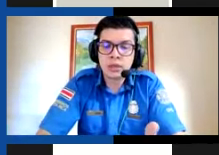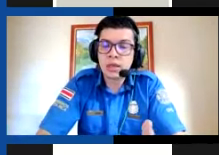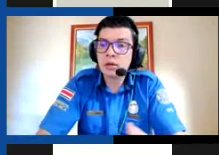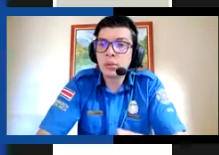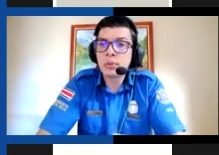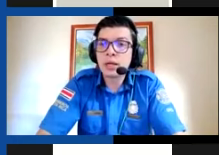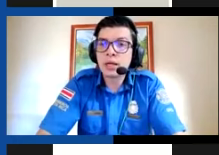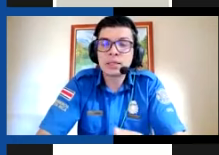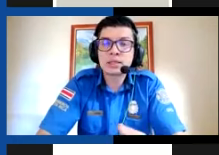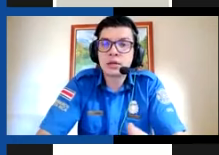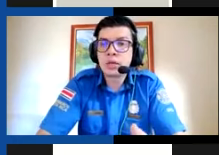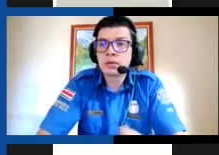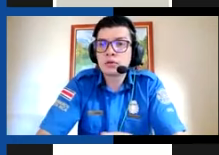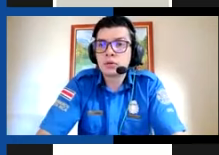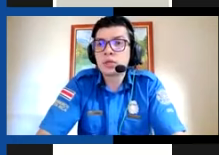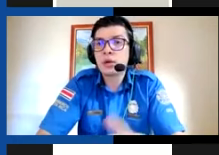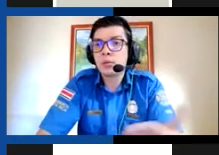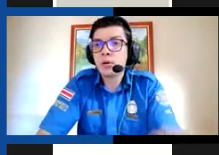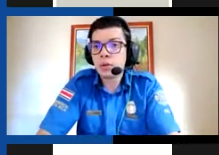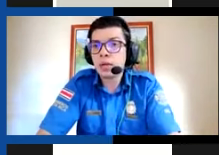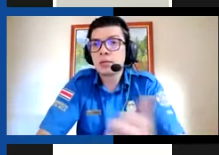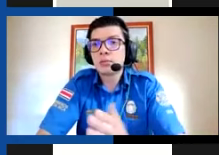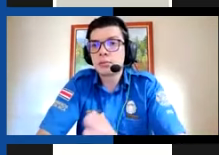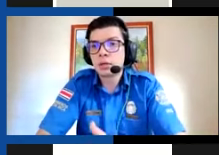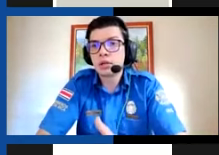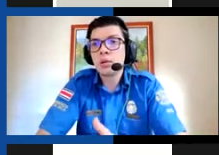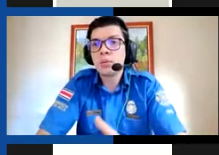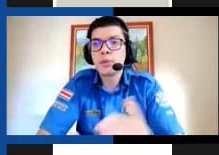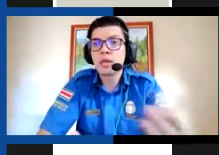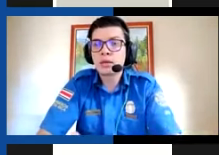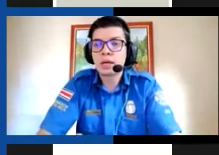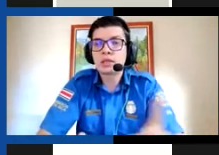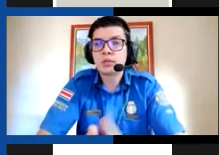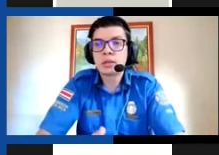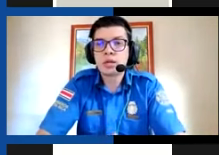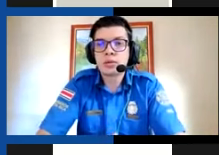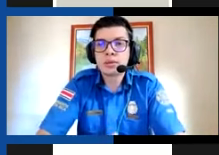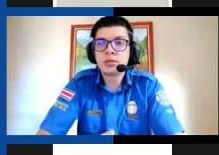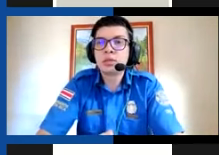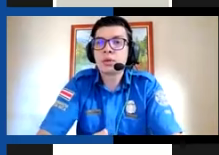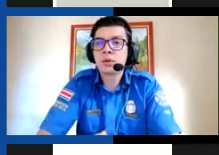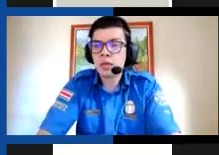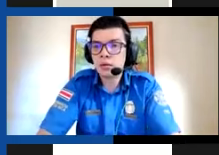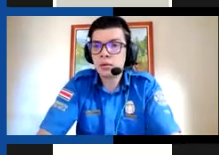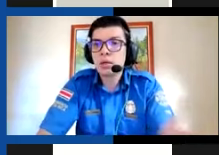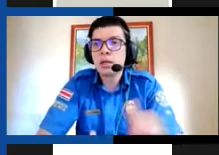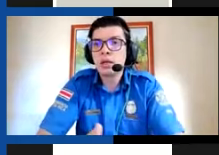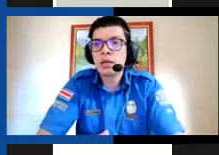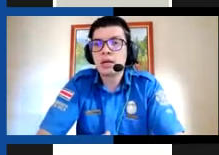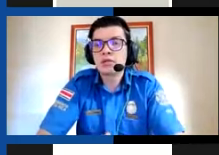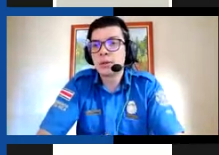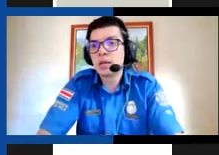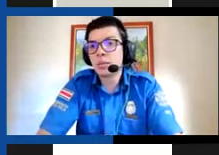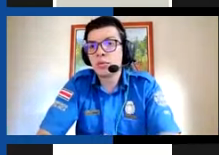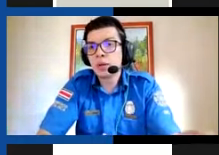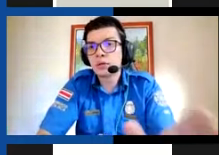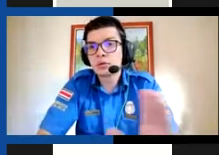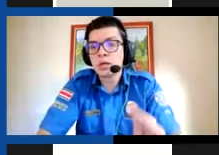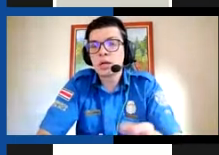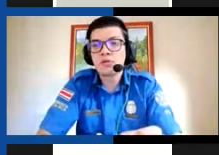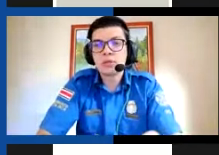retiro hacia un lindero de una propiedad es de 0 metros. O sea, lo puedo poner, dentro de mi propiedad a 0 metros del vecino, siempre y cuando le respete por